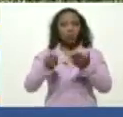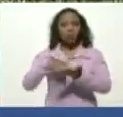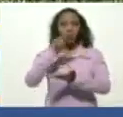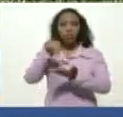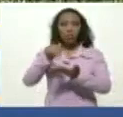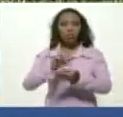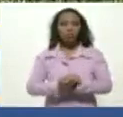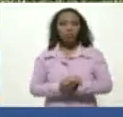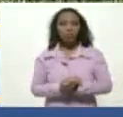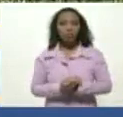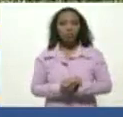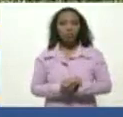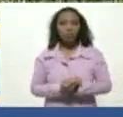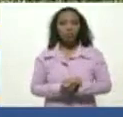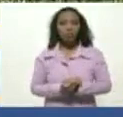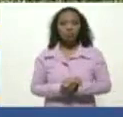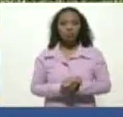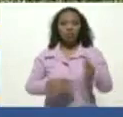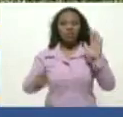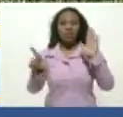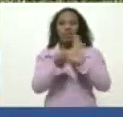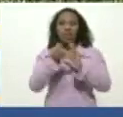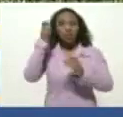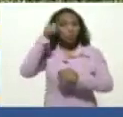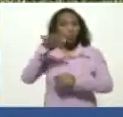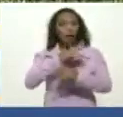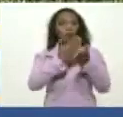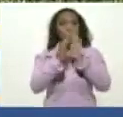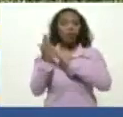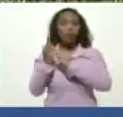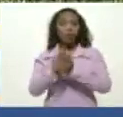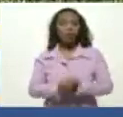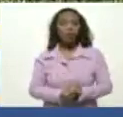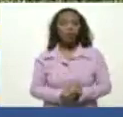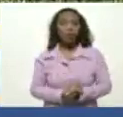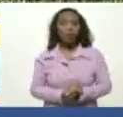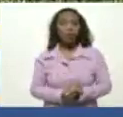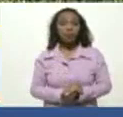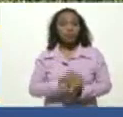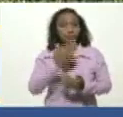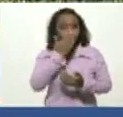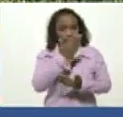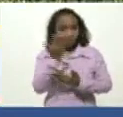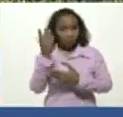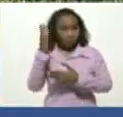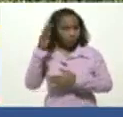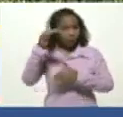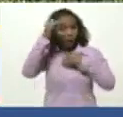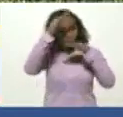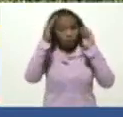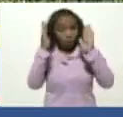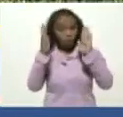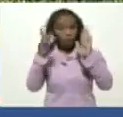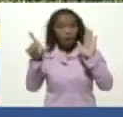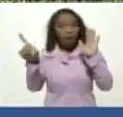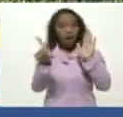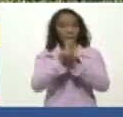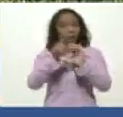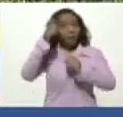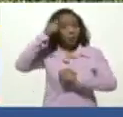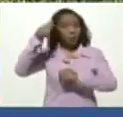nacional. Con la ley de ciudades comunales, oído, con la ley de ciudades